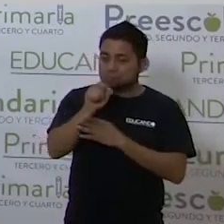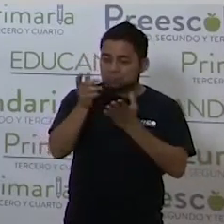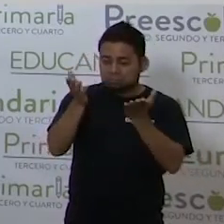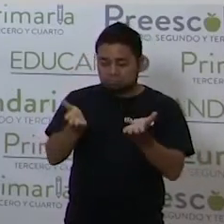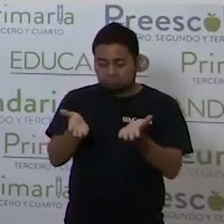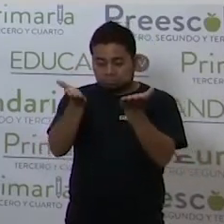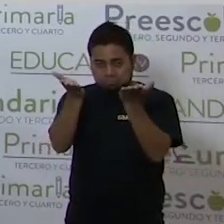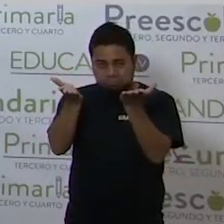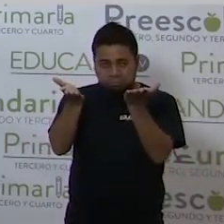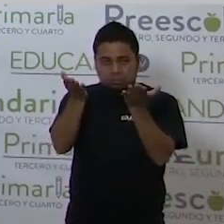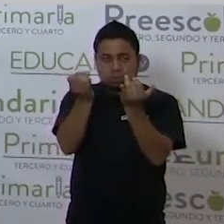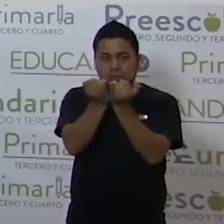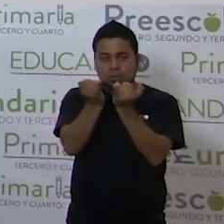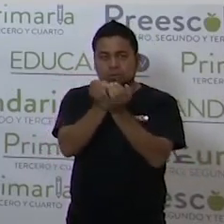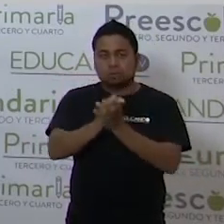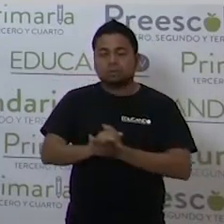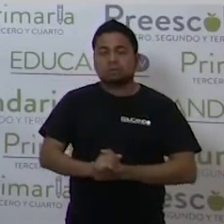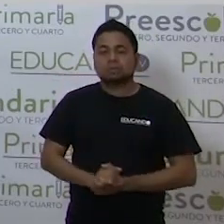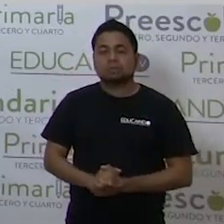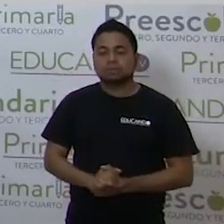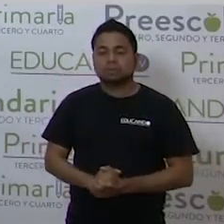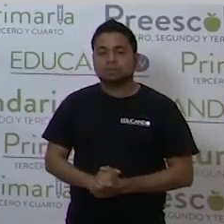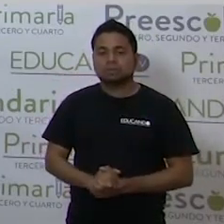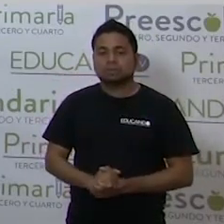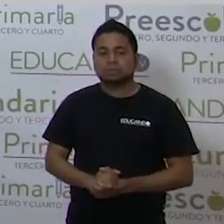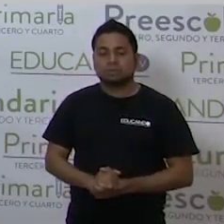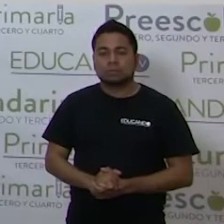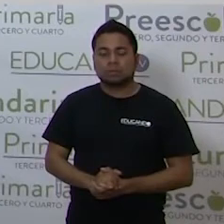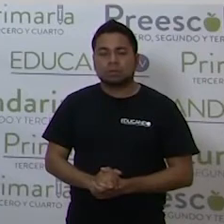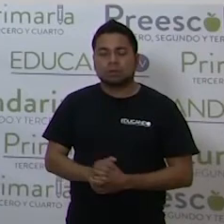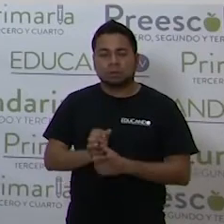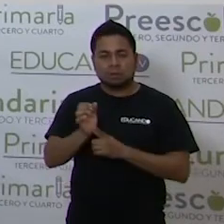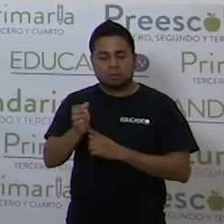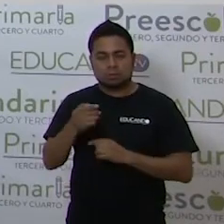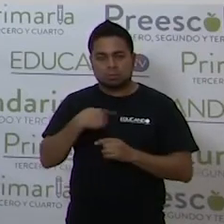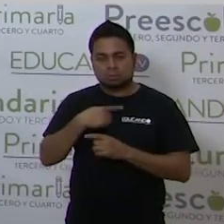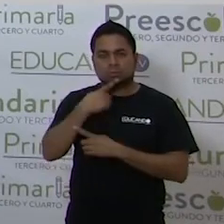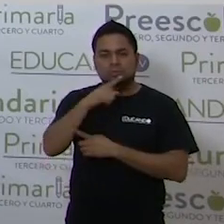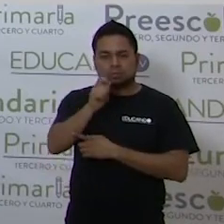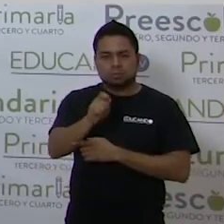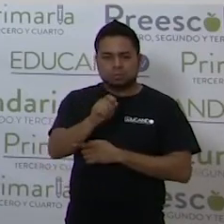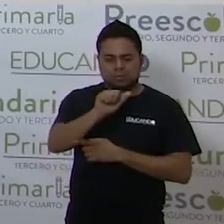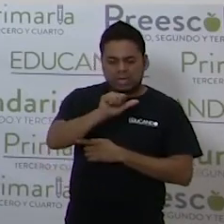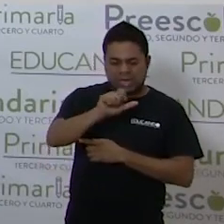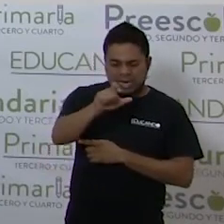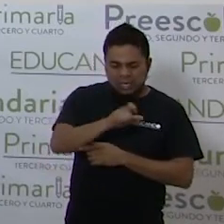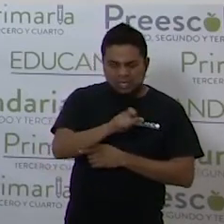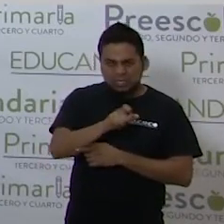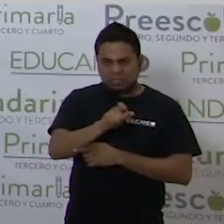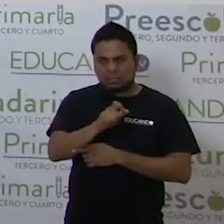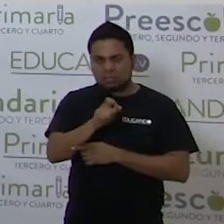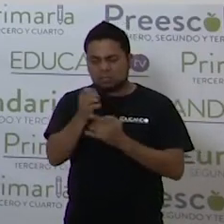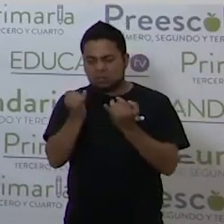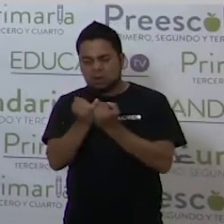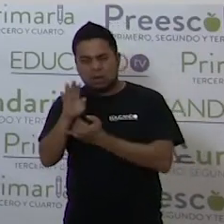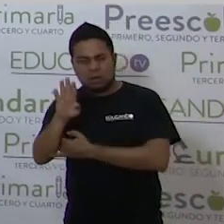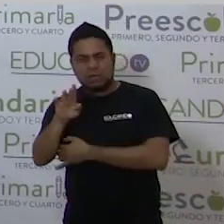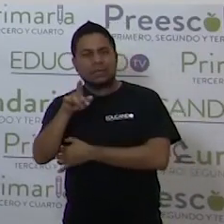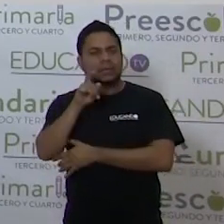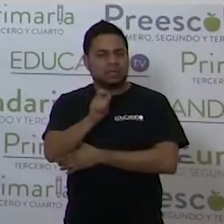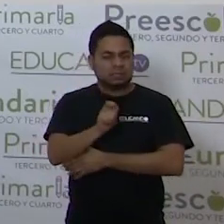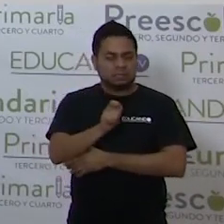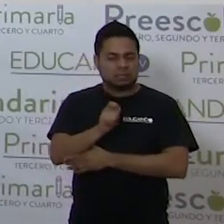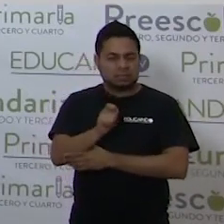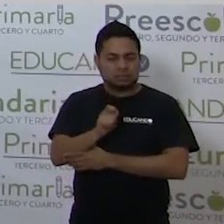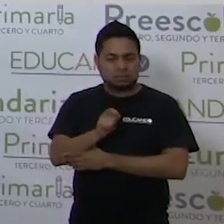igualdad entonces otra cosa que significa x igual a b significa